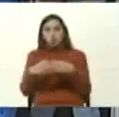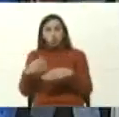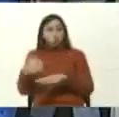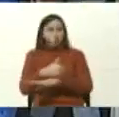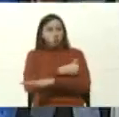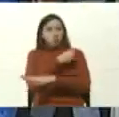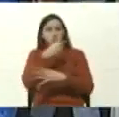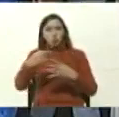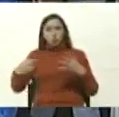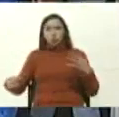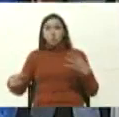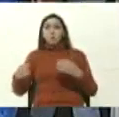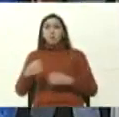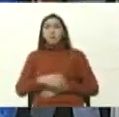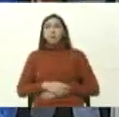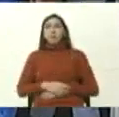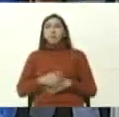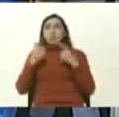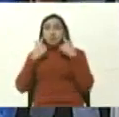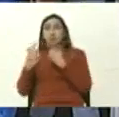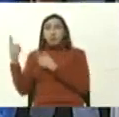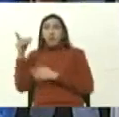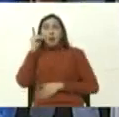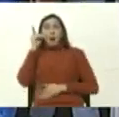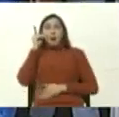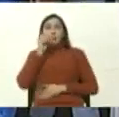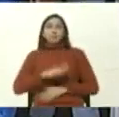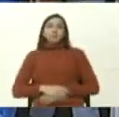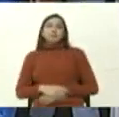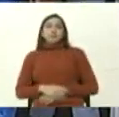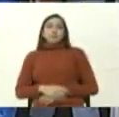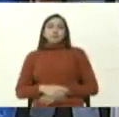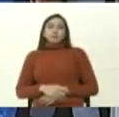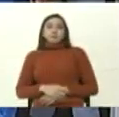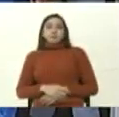Barrio Adentro de Caracas. Adelante, vicepresidenta.